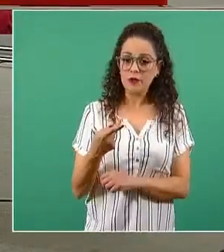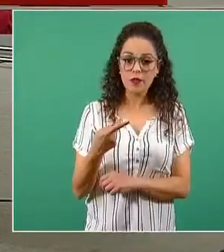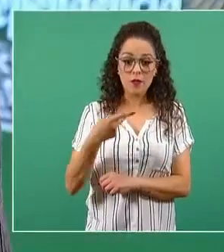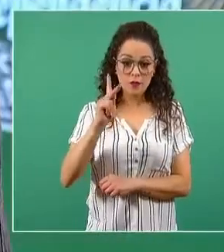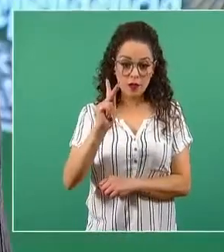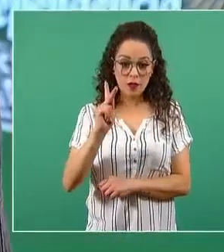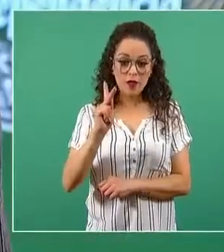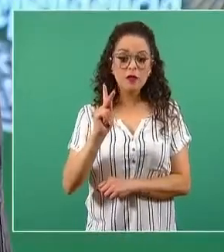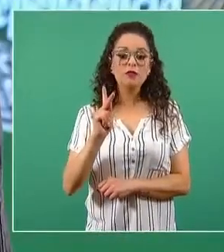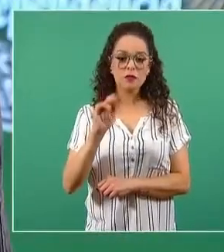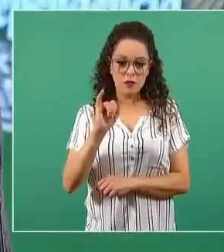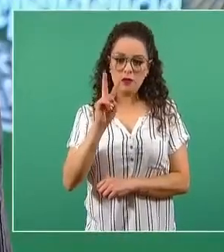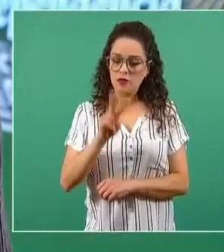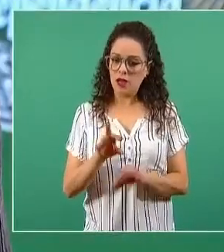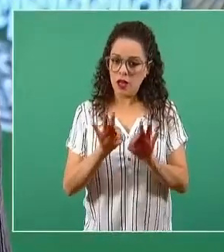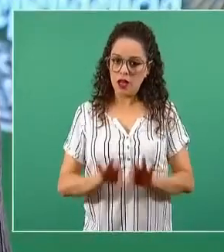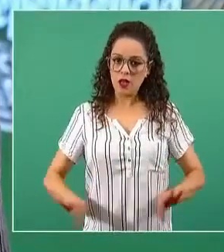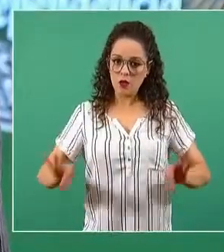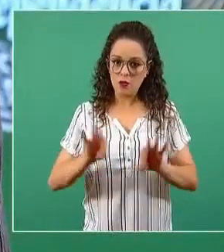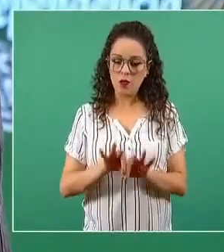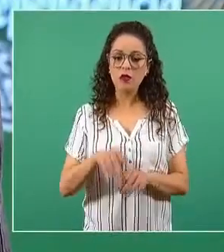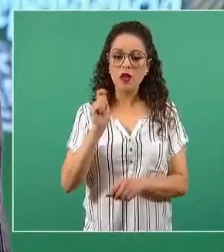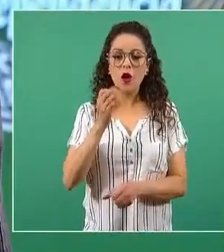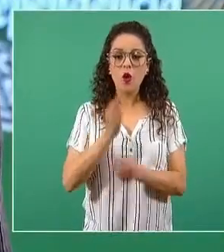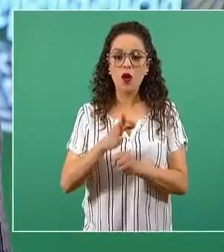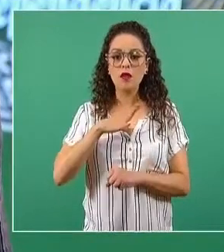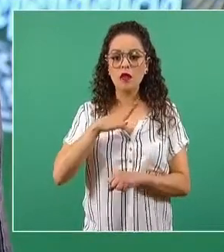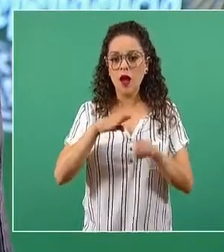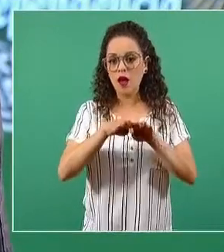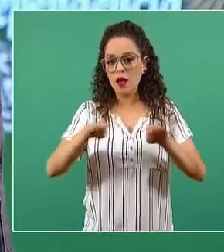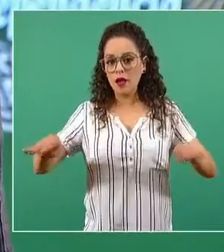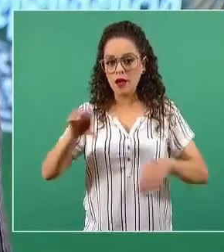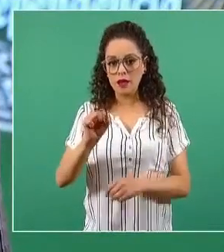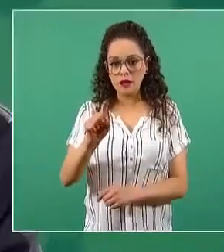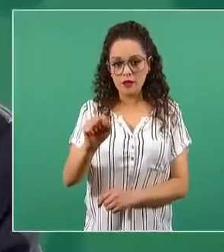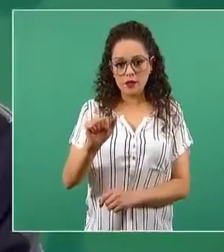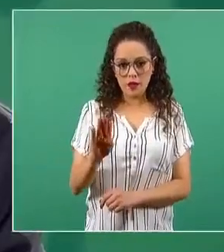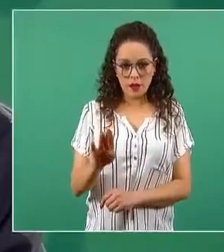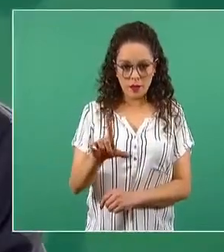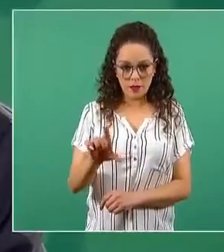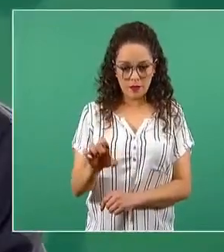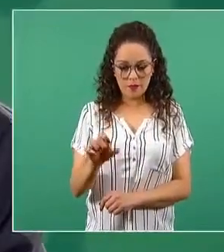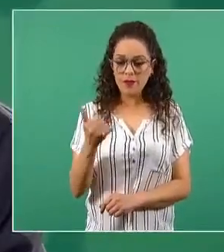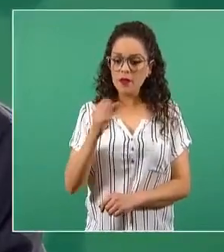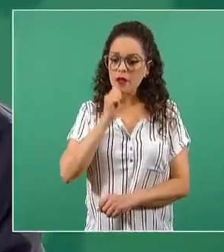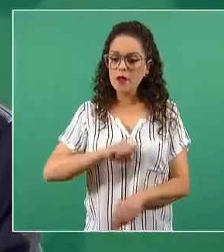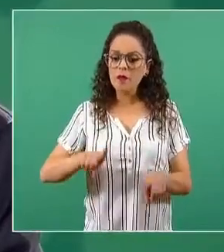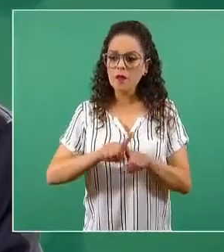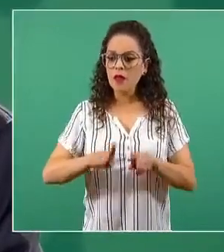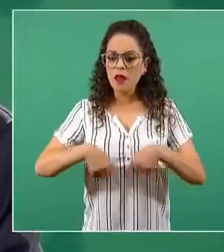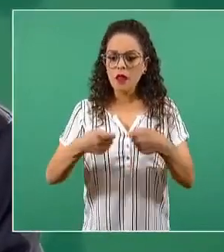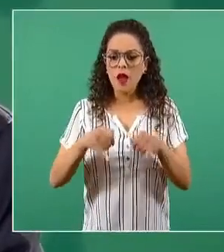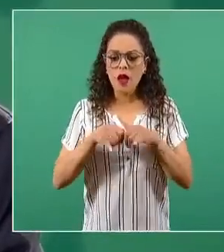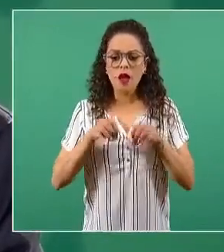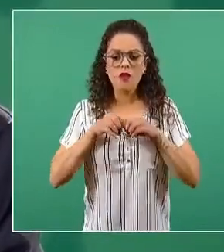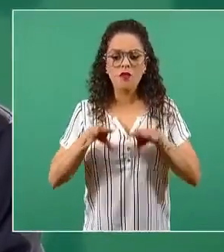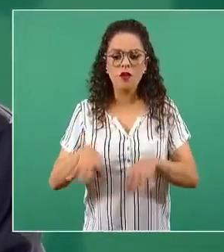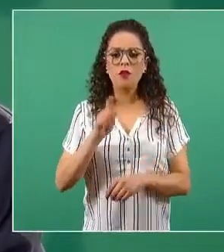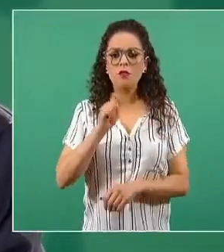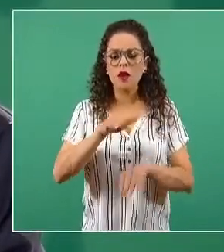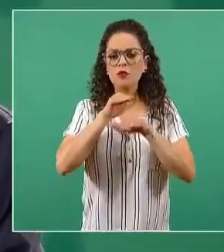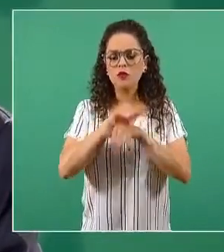este periodo de importante estabilidad. Iremos informando también puntualmente